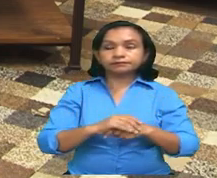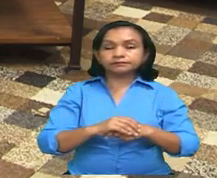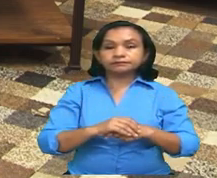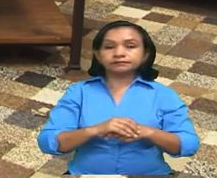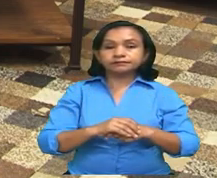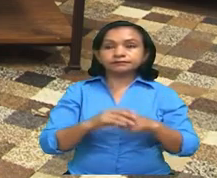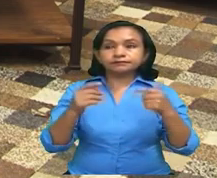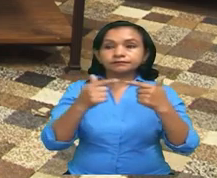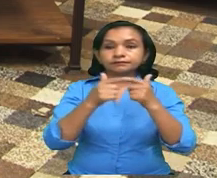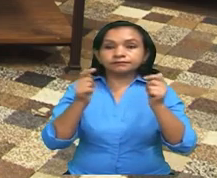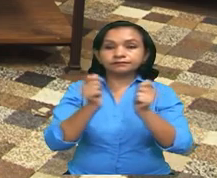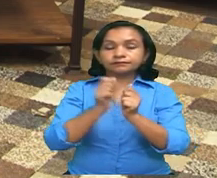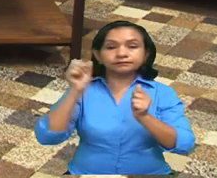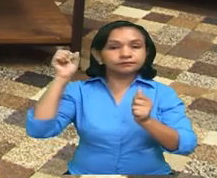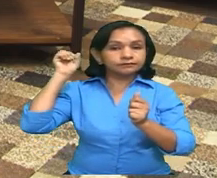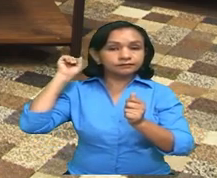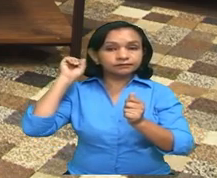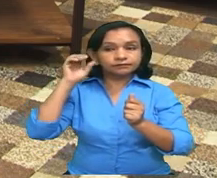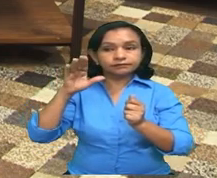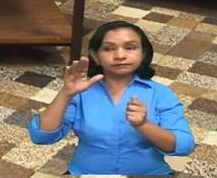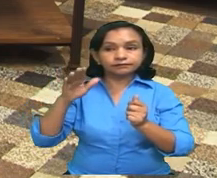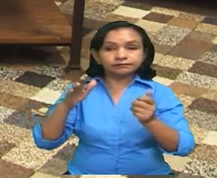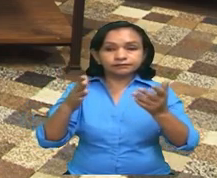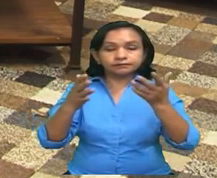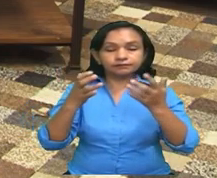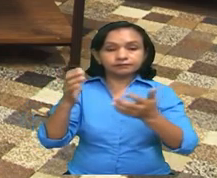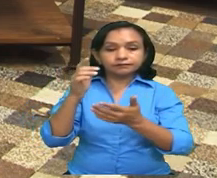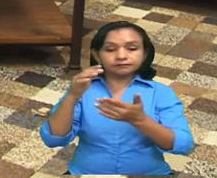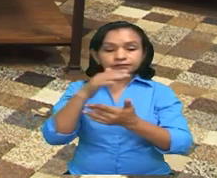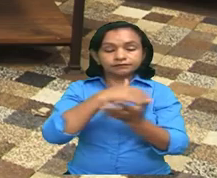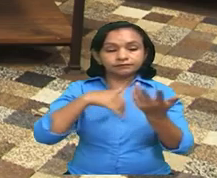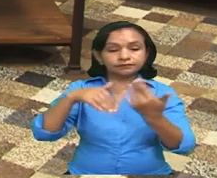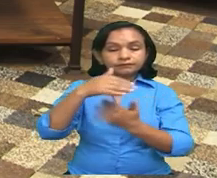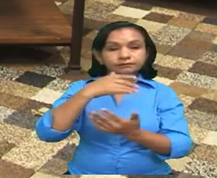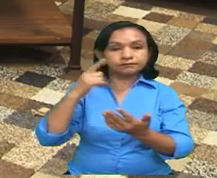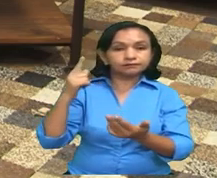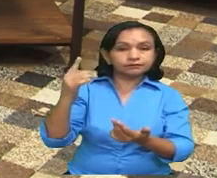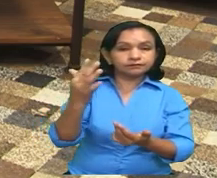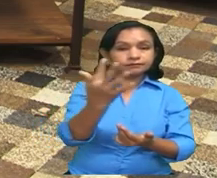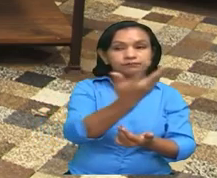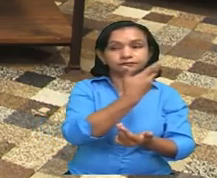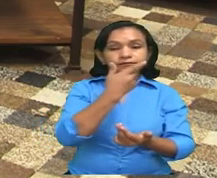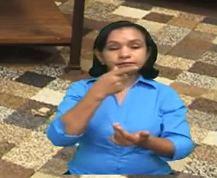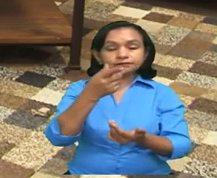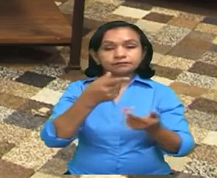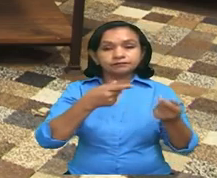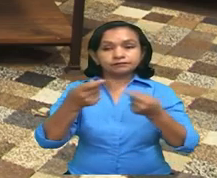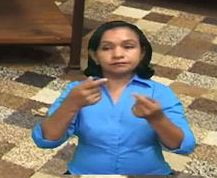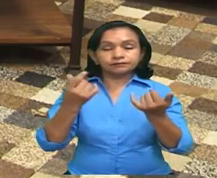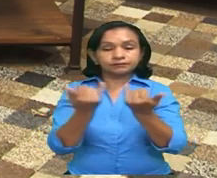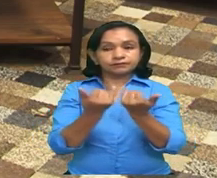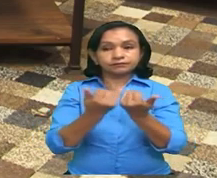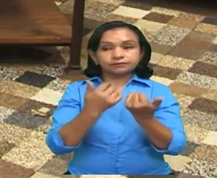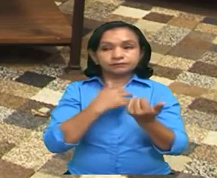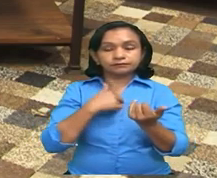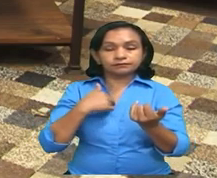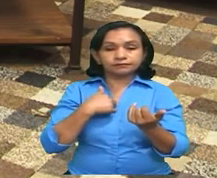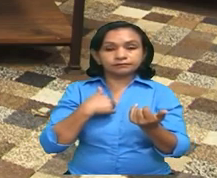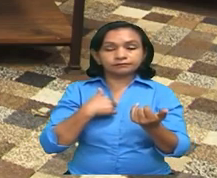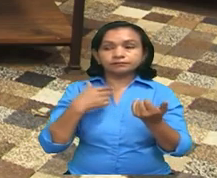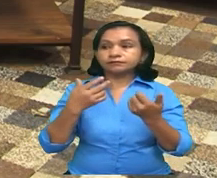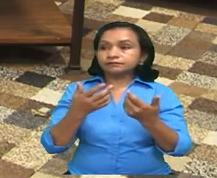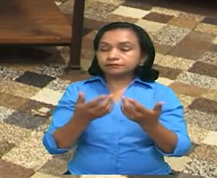las microempresas tengan ese espacio para poder atenderlo, para poder dinamizar, ¿no?, la